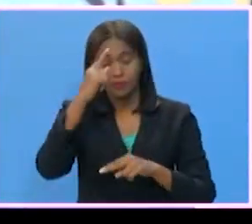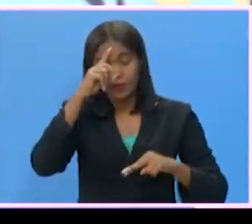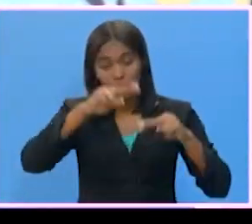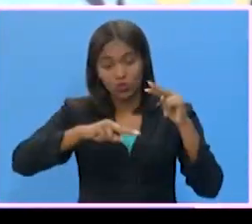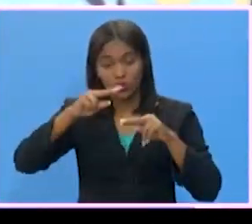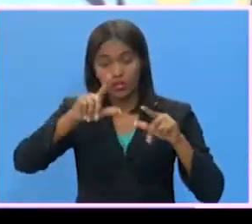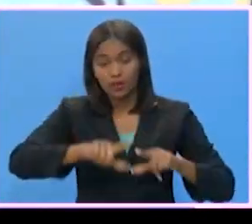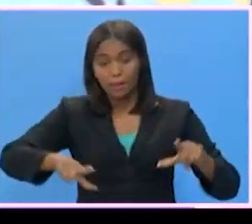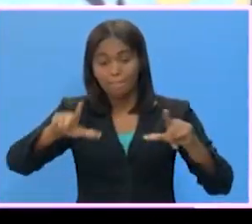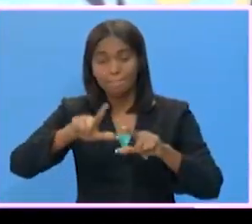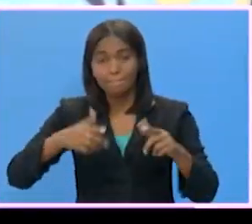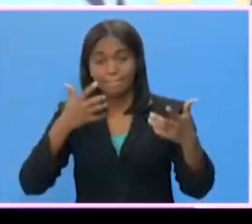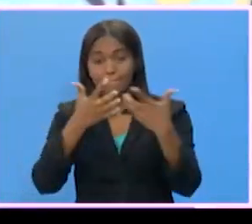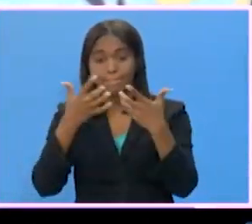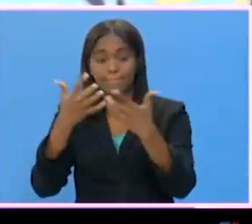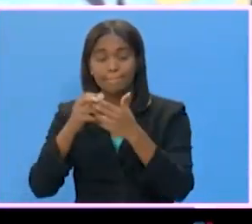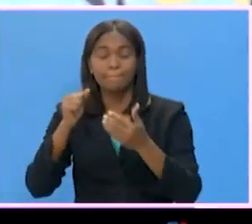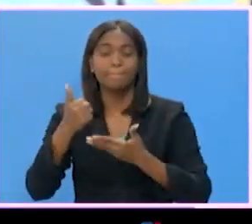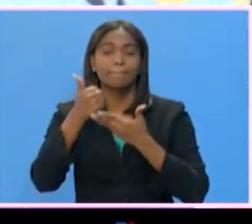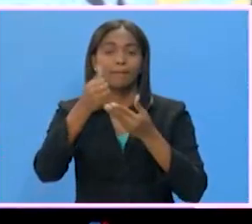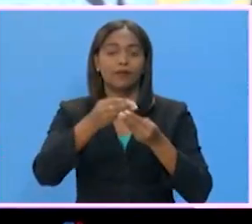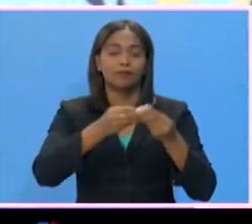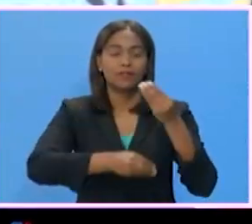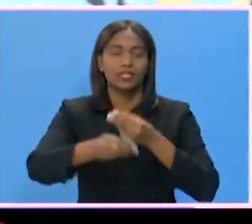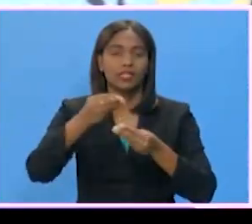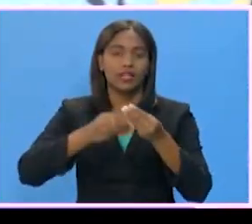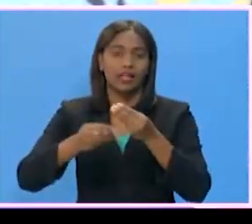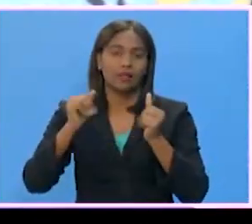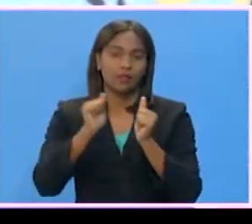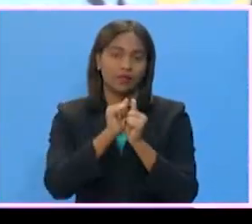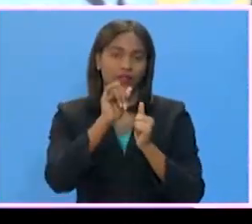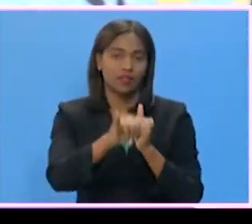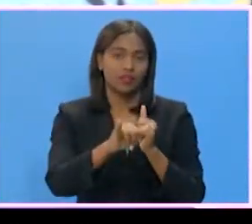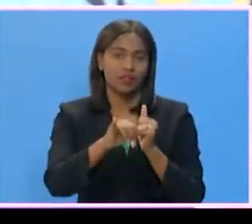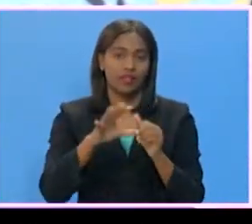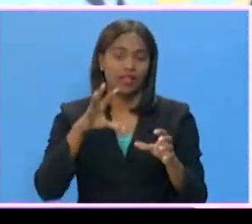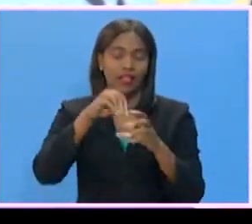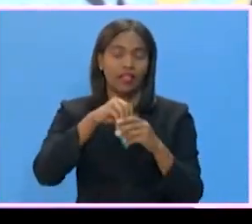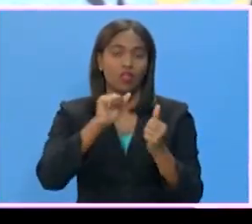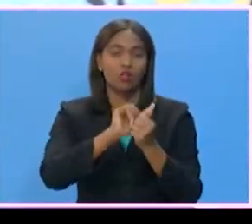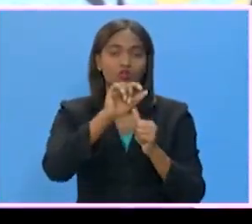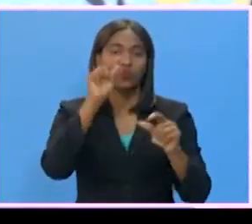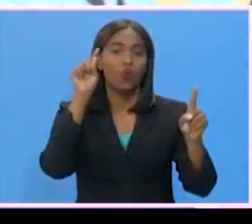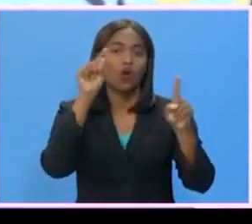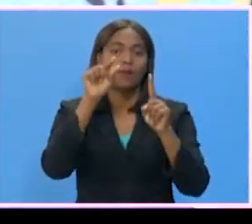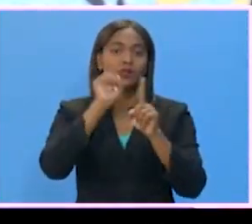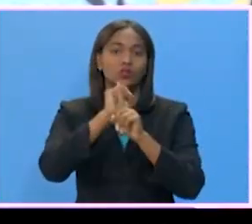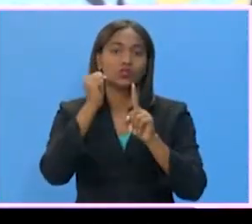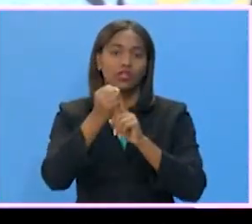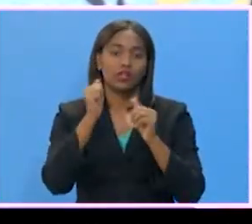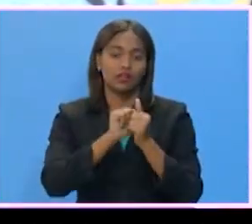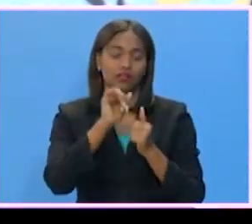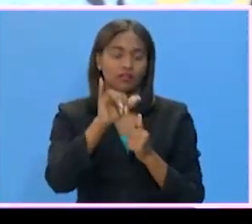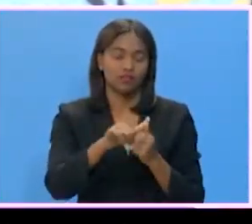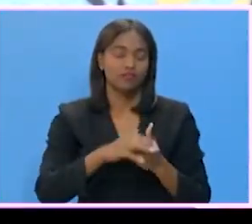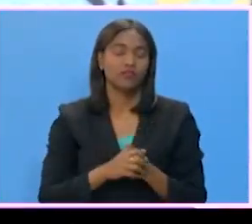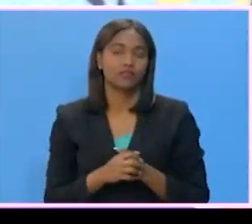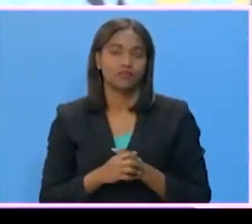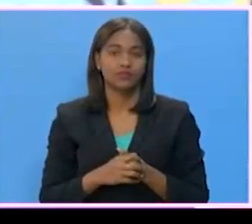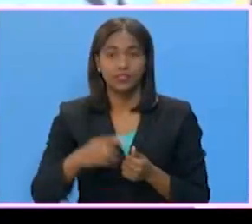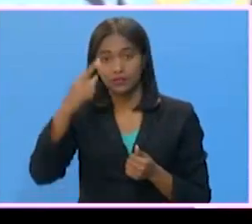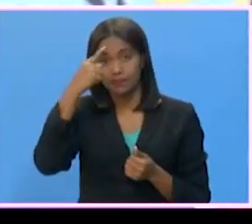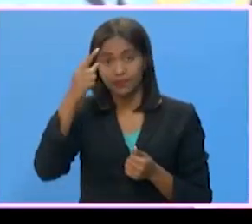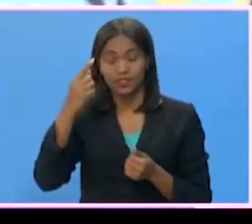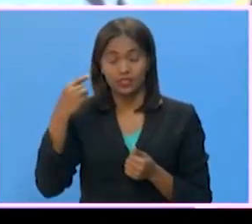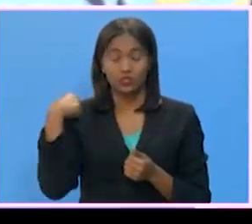espacios funcionales que favorezcan el intercambio y la interacción, integrando sus objetivos sociales y ambientales, para que